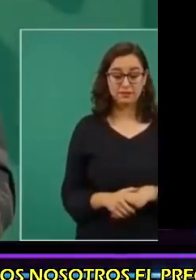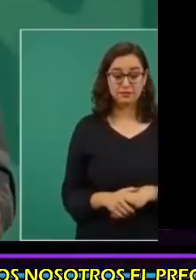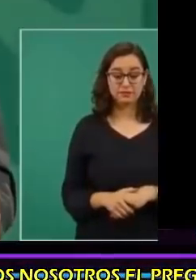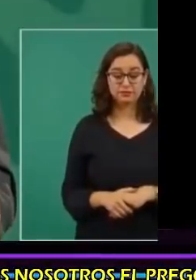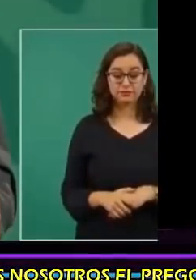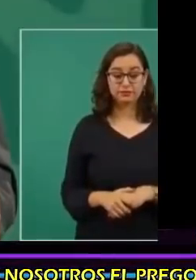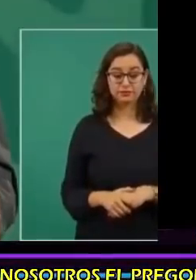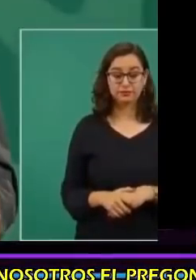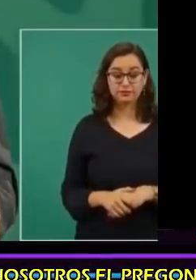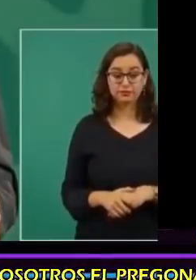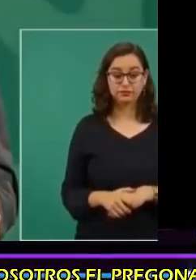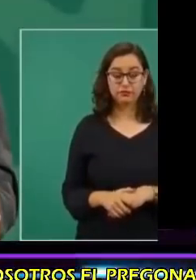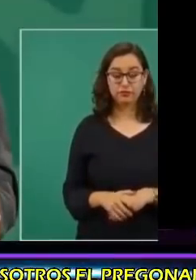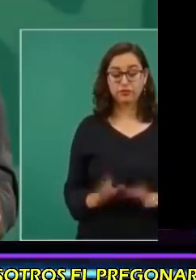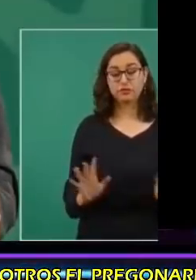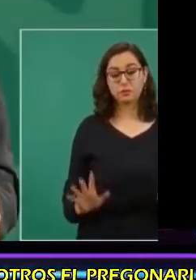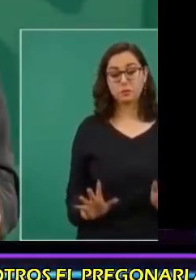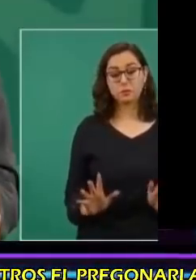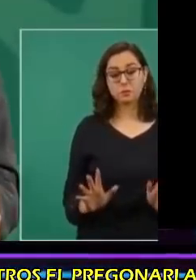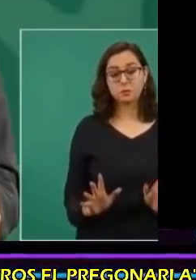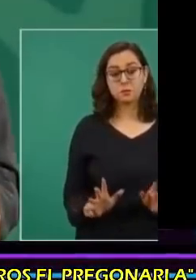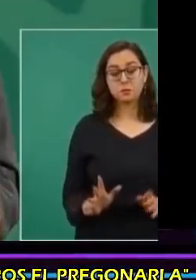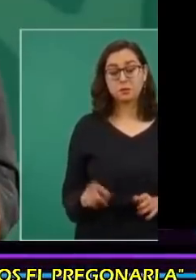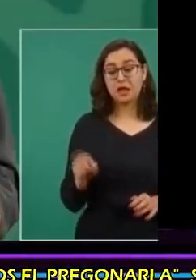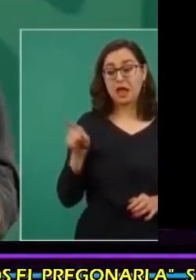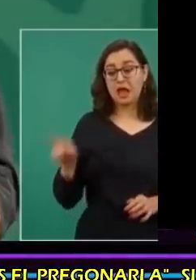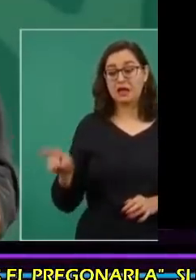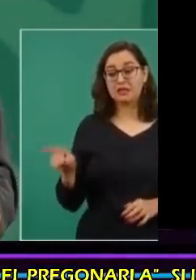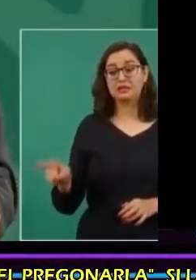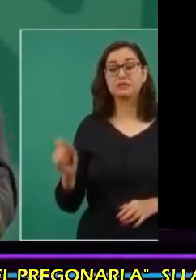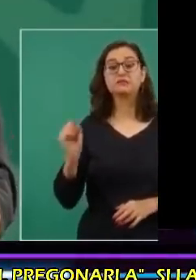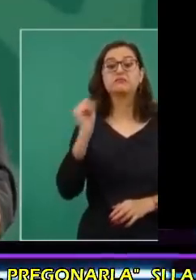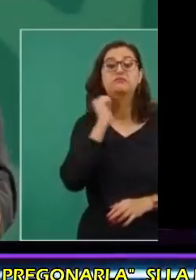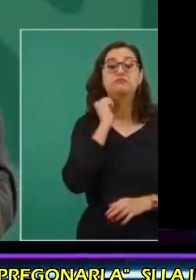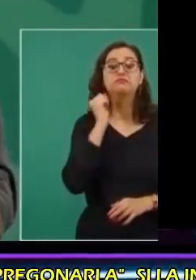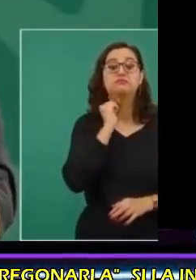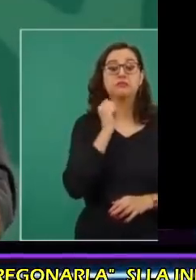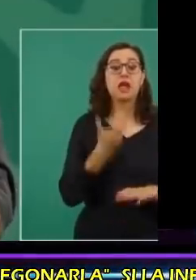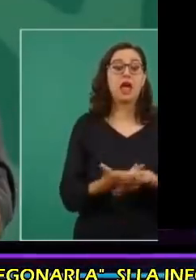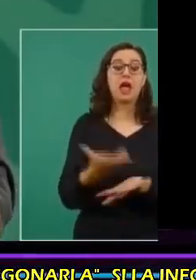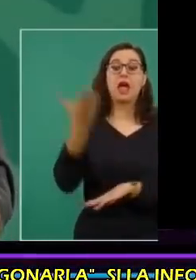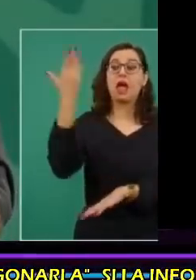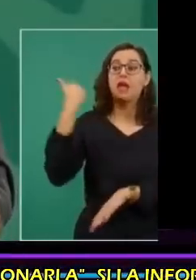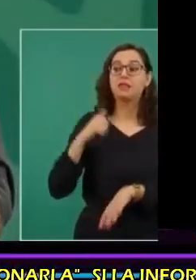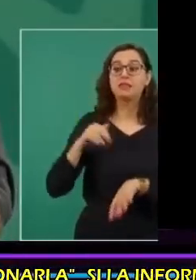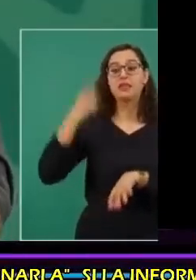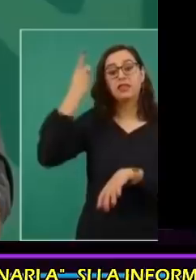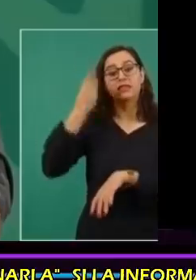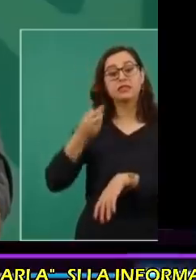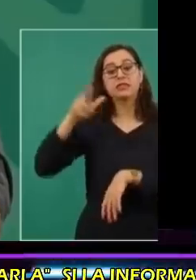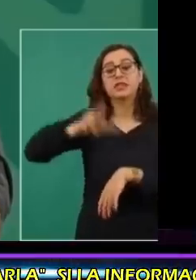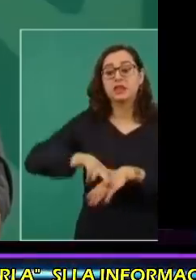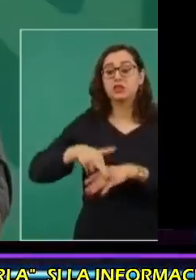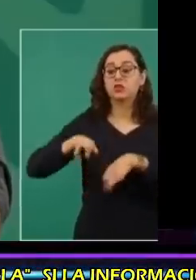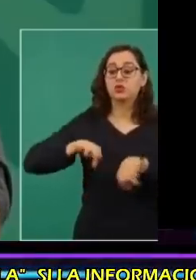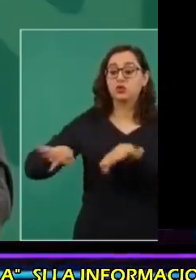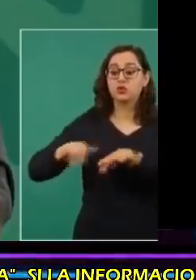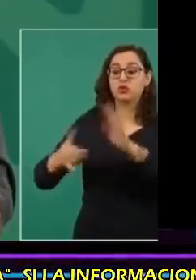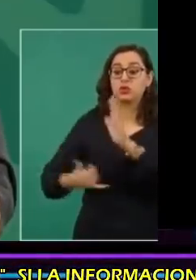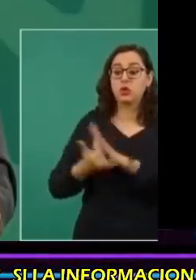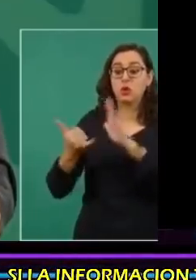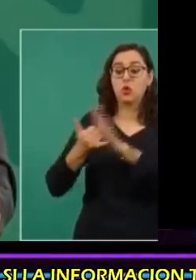tengo entendido que ese senador fue de obras públicas fíjense en el gobierno de